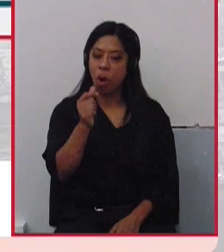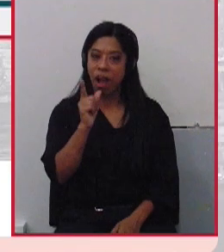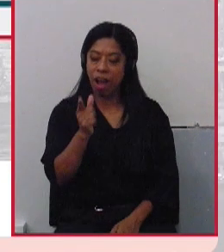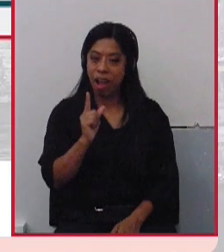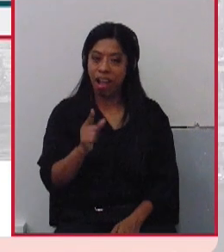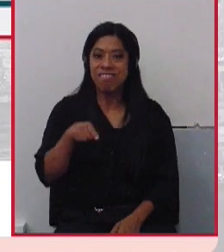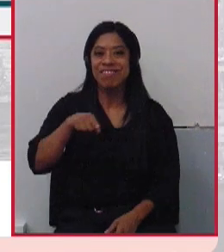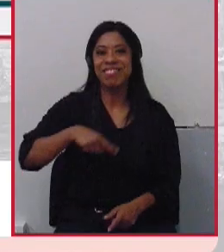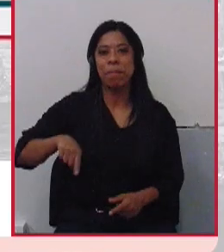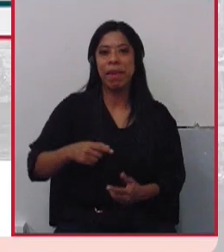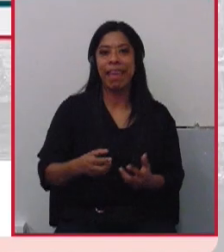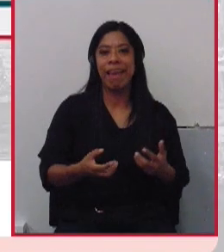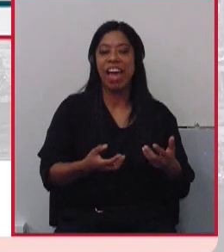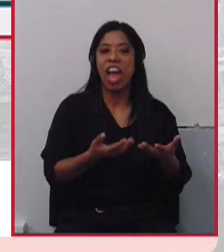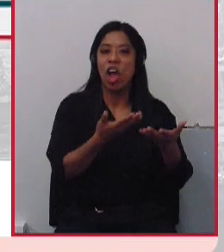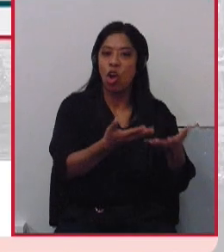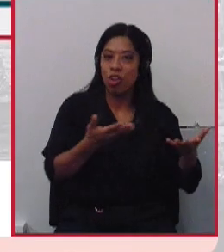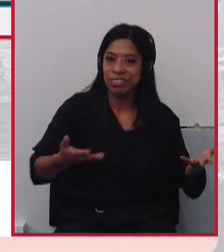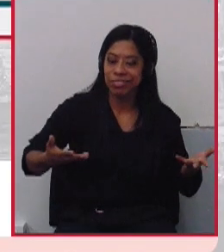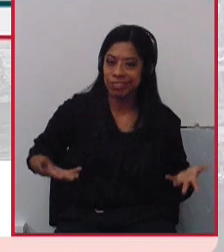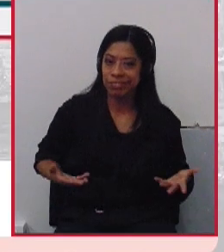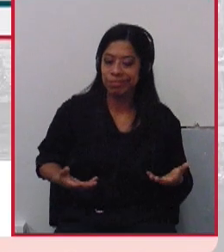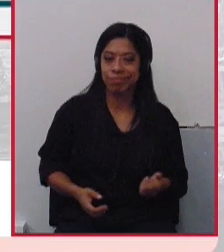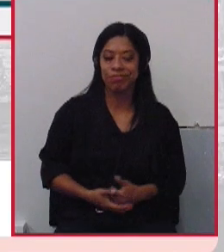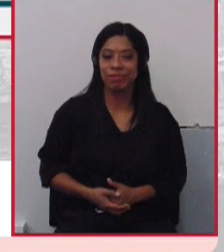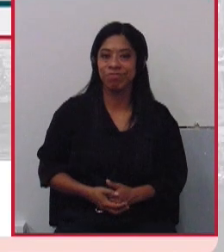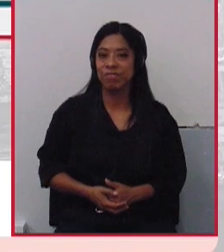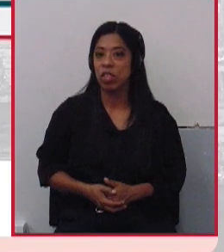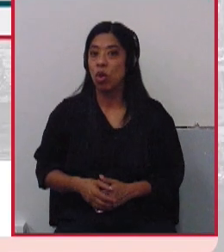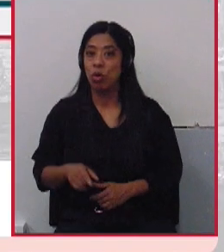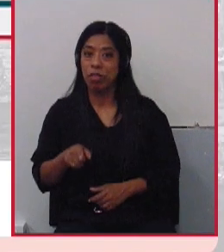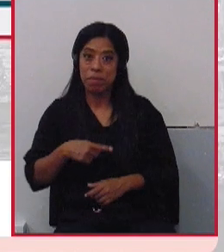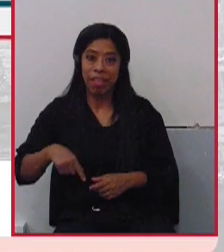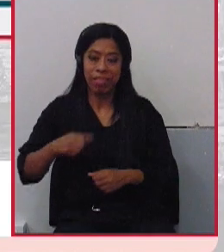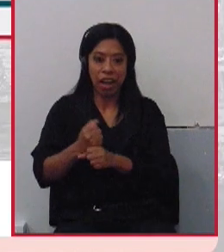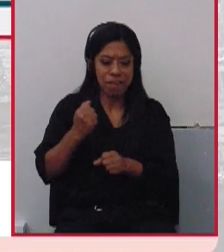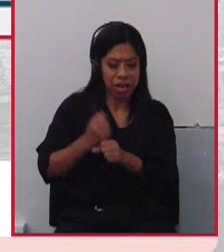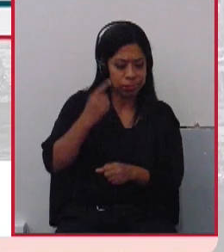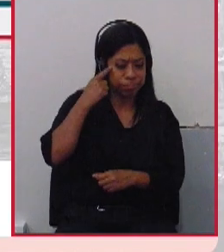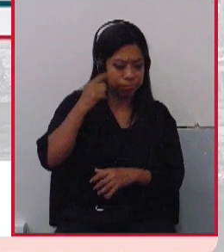la capacidad de los equipos, tu control operativo,